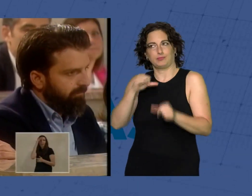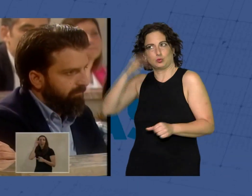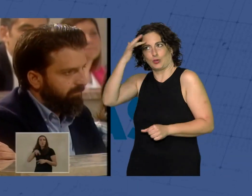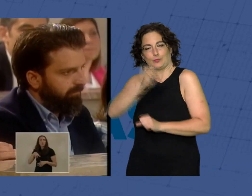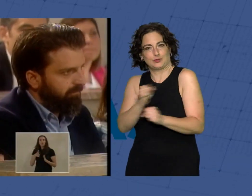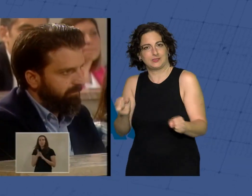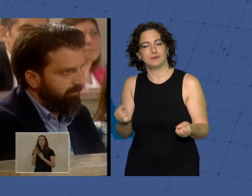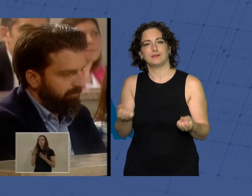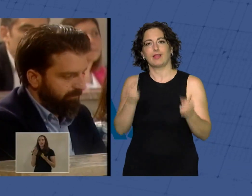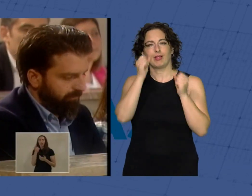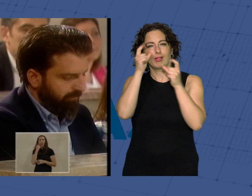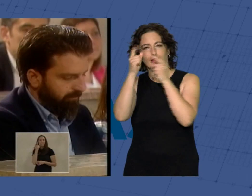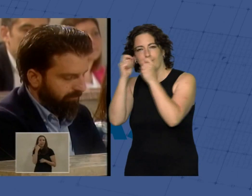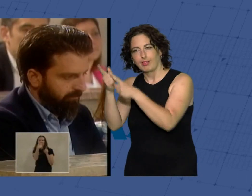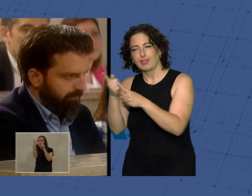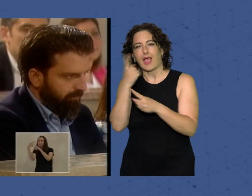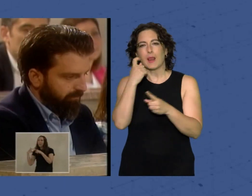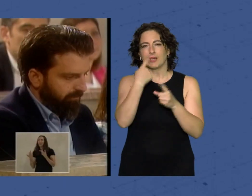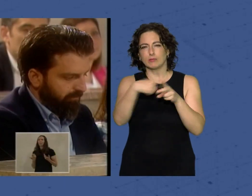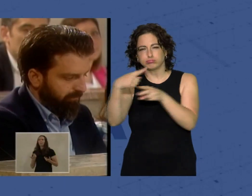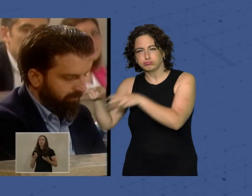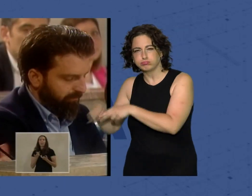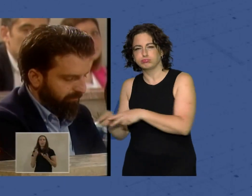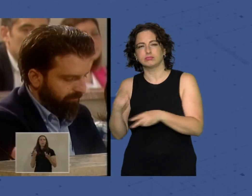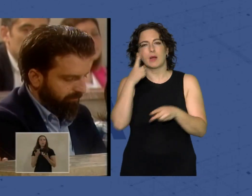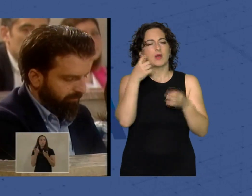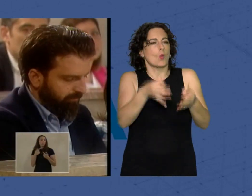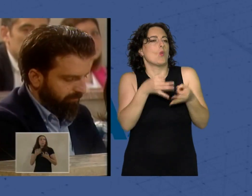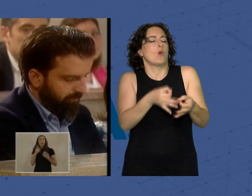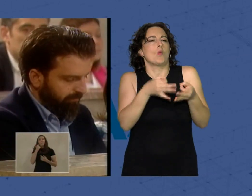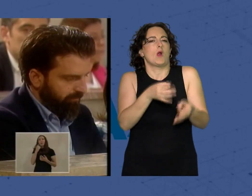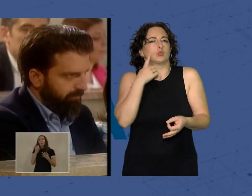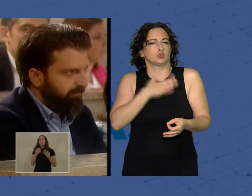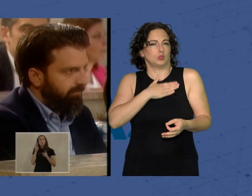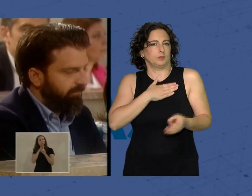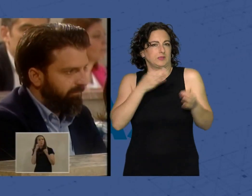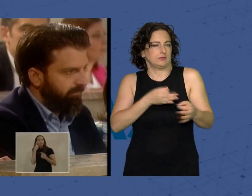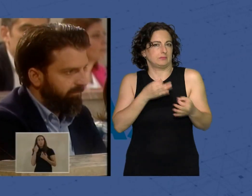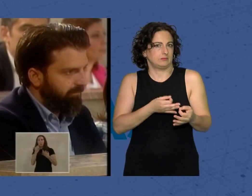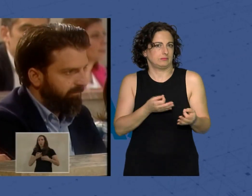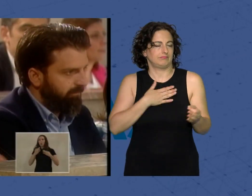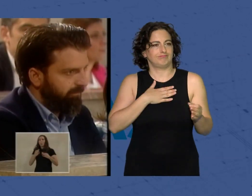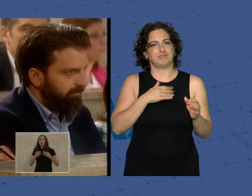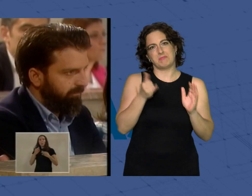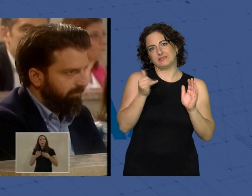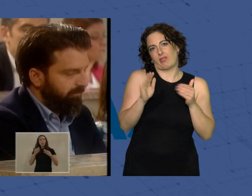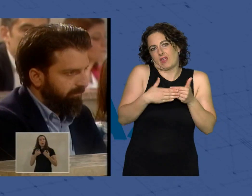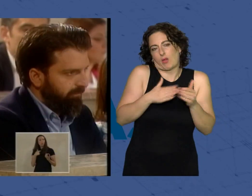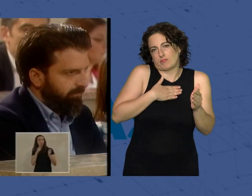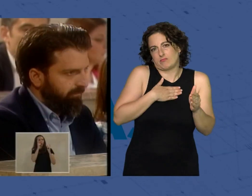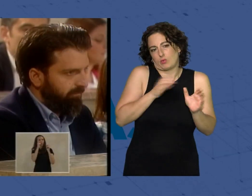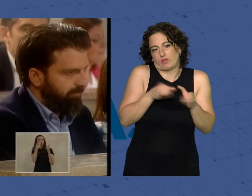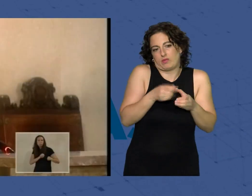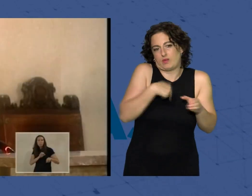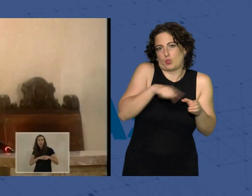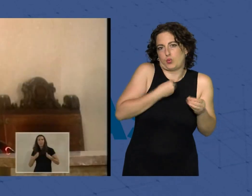descubrir las mil almerías que hay, no la almería a la que yo estaba acostumbrado a convivir, o aquella almería más cerradita, en el círculo